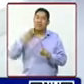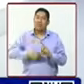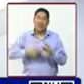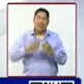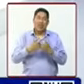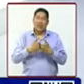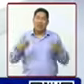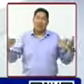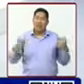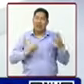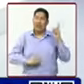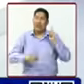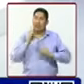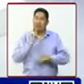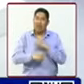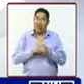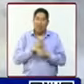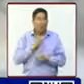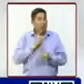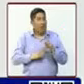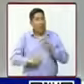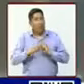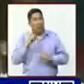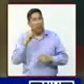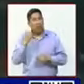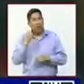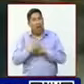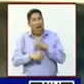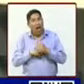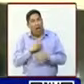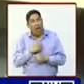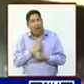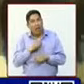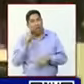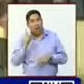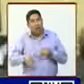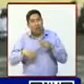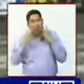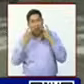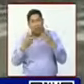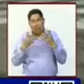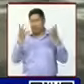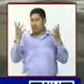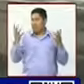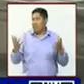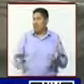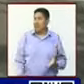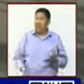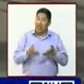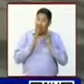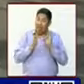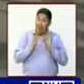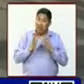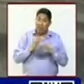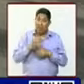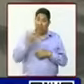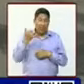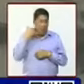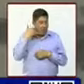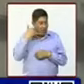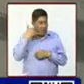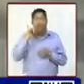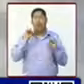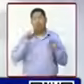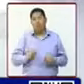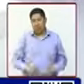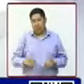separados, años en algunos de los casos. Oye, algunos décadas. Sí. Y todavía no los pueden ver. Es por eso cuando Donato hablaba, el celular